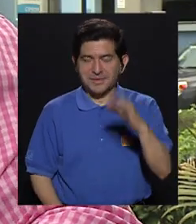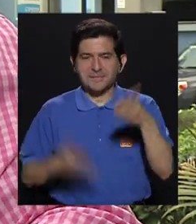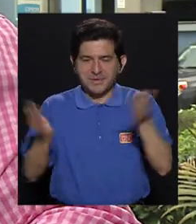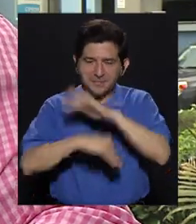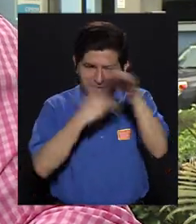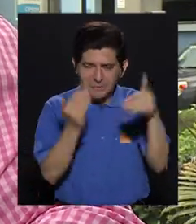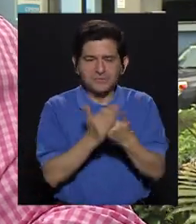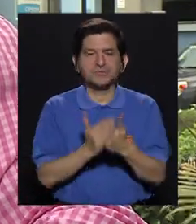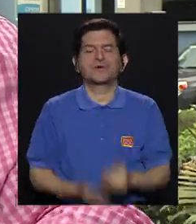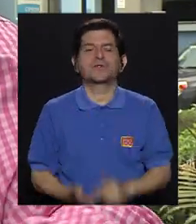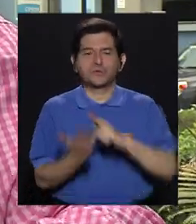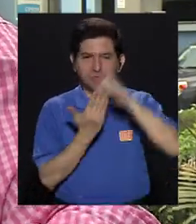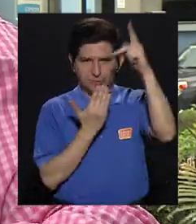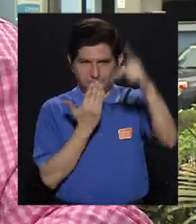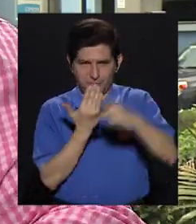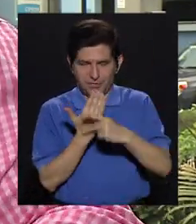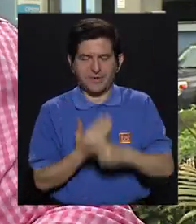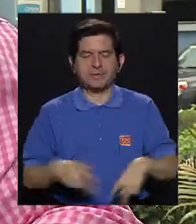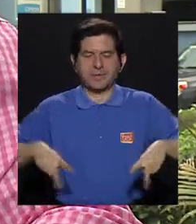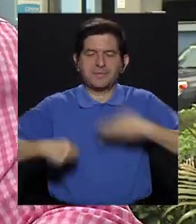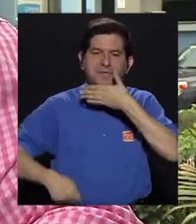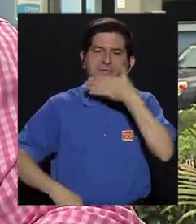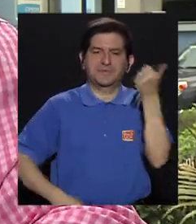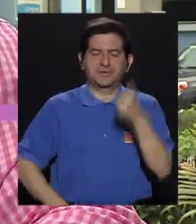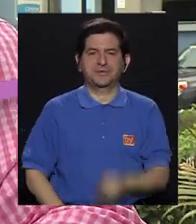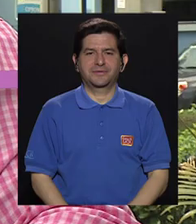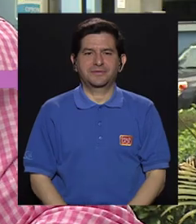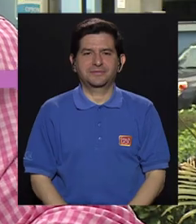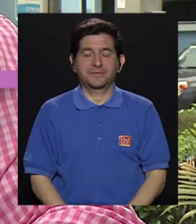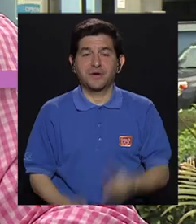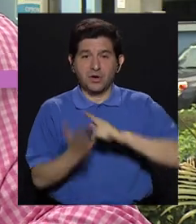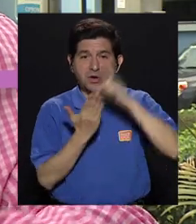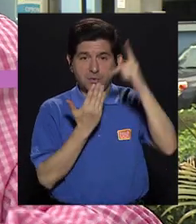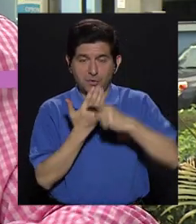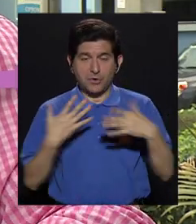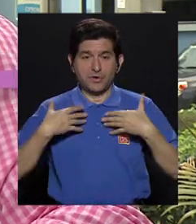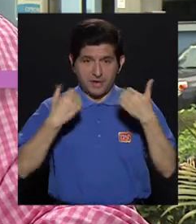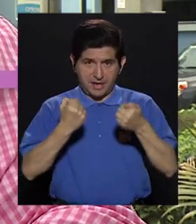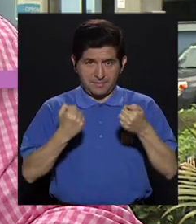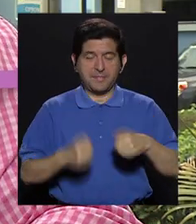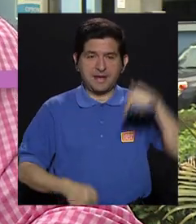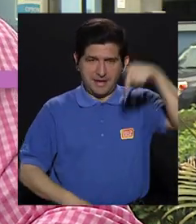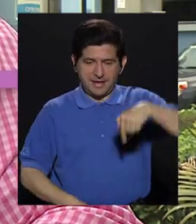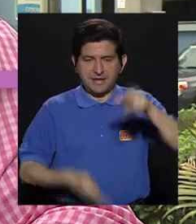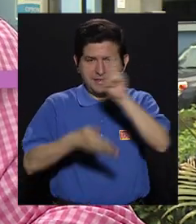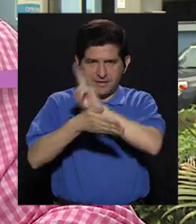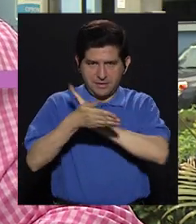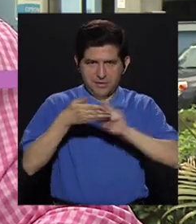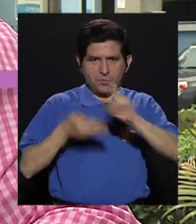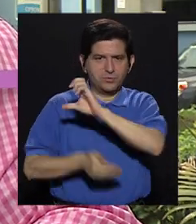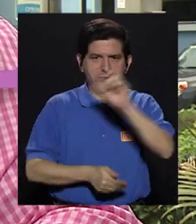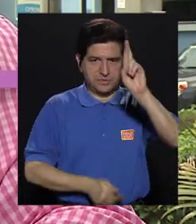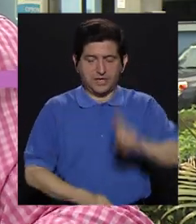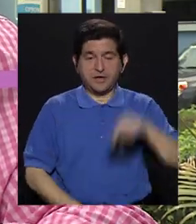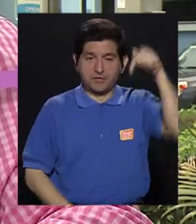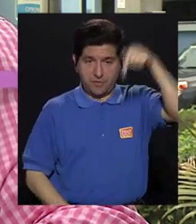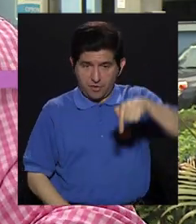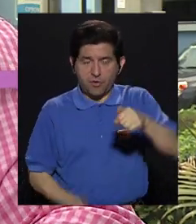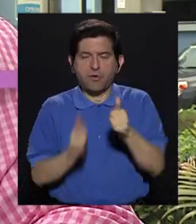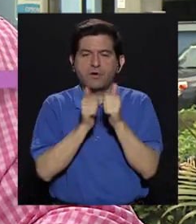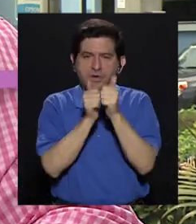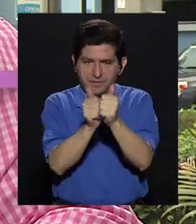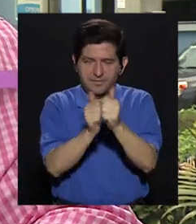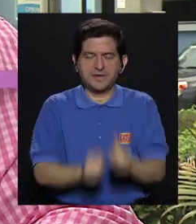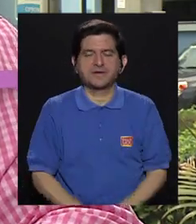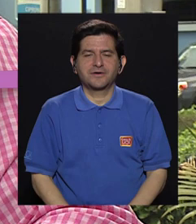Hola, ¿qué tal? Bienvenidos y bienvenidas a su telerrevista Vivir Mejor, la revista de salud de la Universidad de Costa Rica. El día de hoy